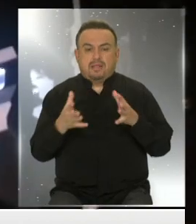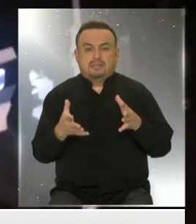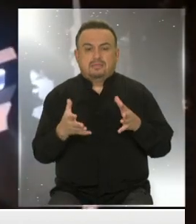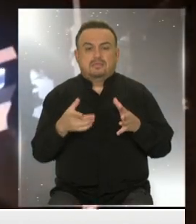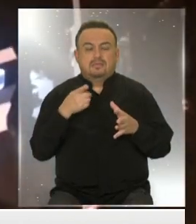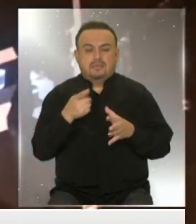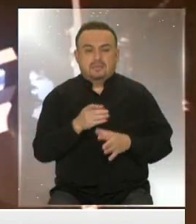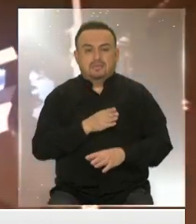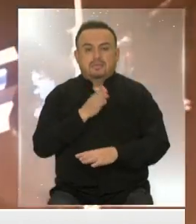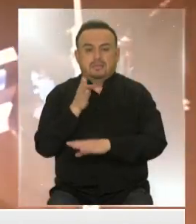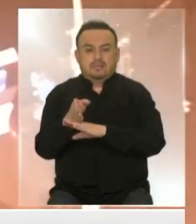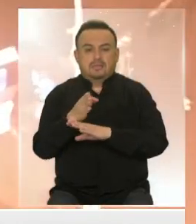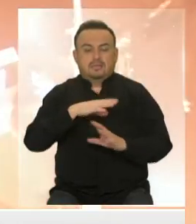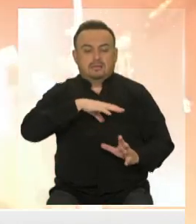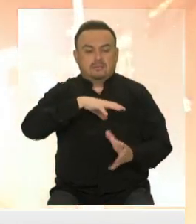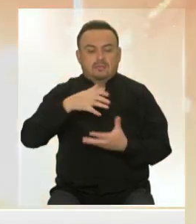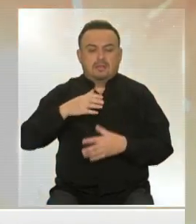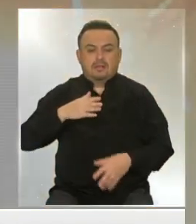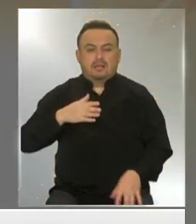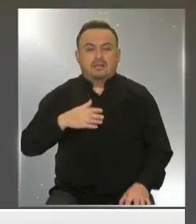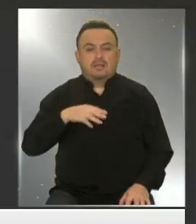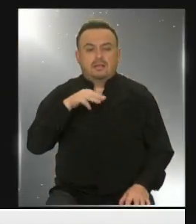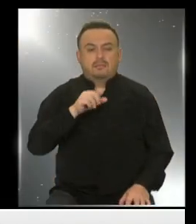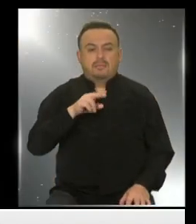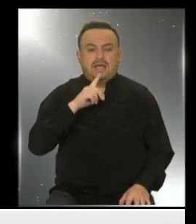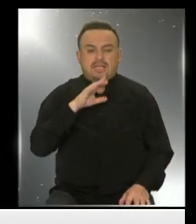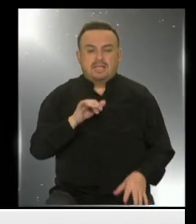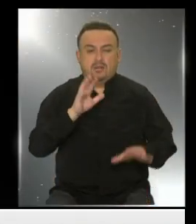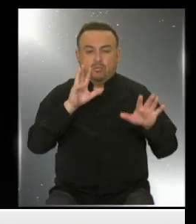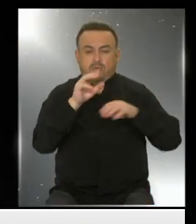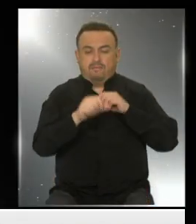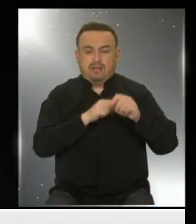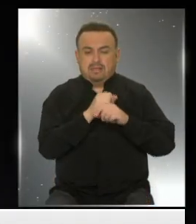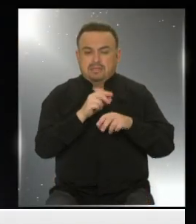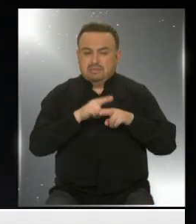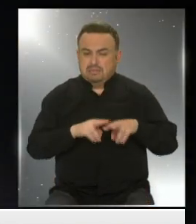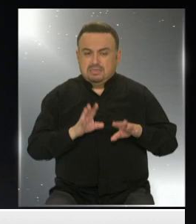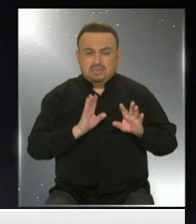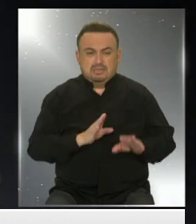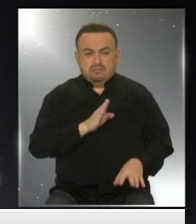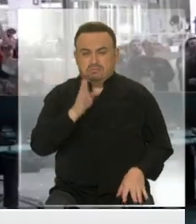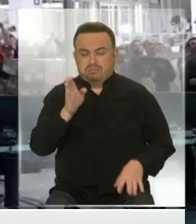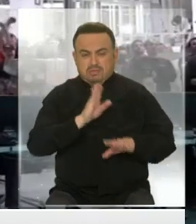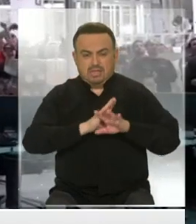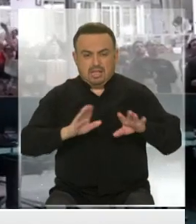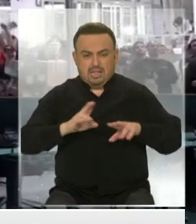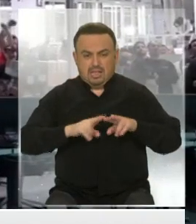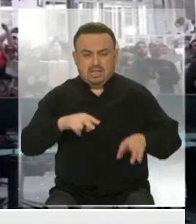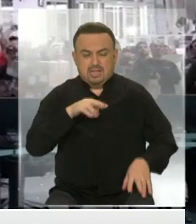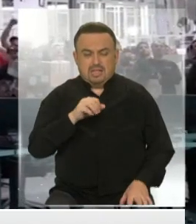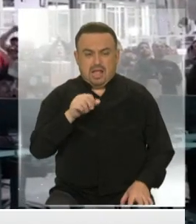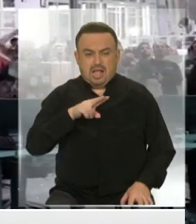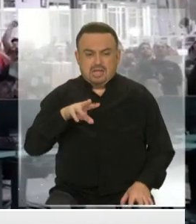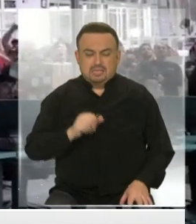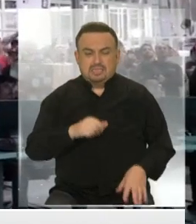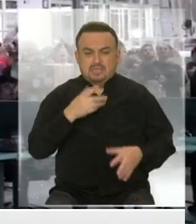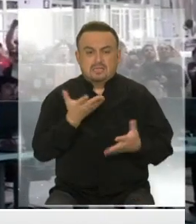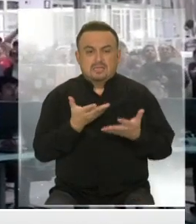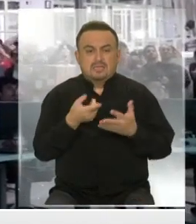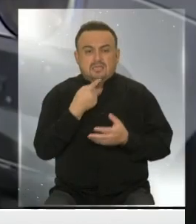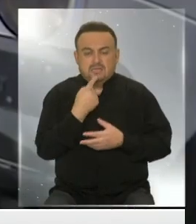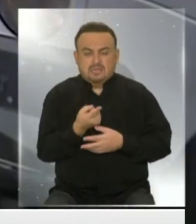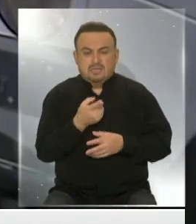llegar al planeta marte desde hace nueve años que la nasa no realiza vuelos espaciales con seres humanos tras el fin